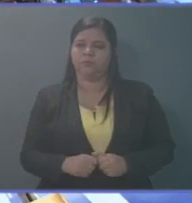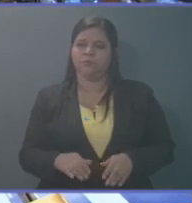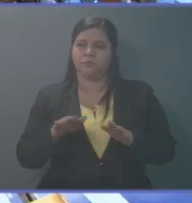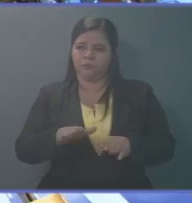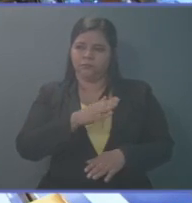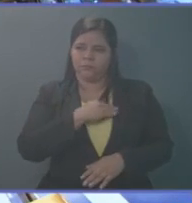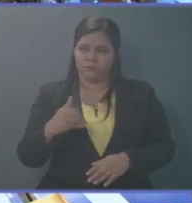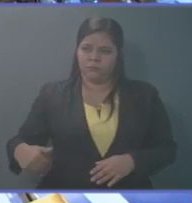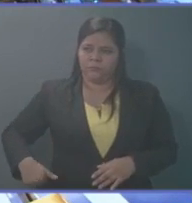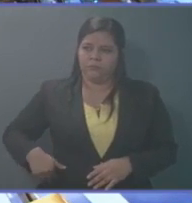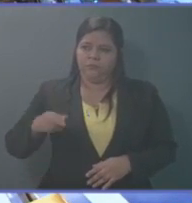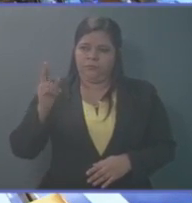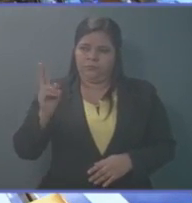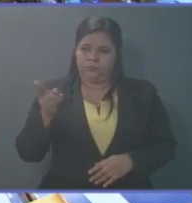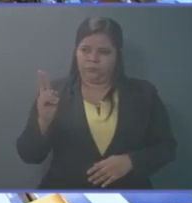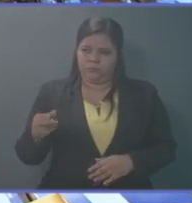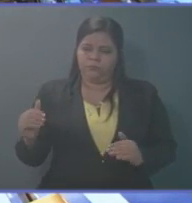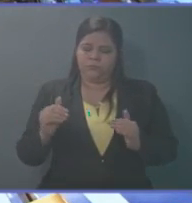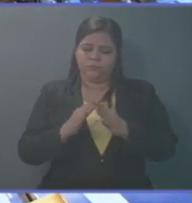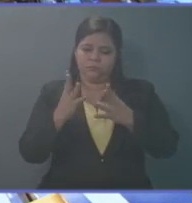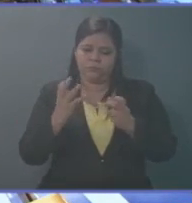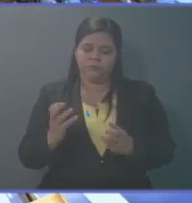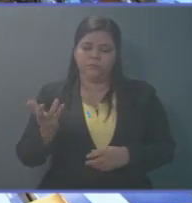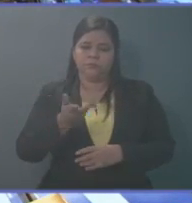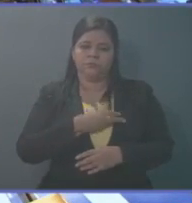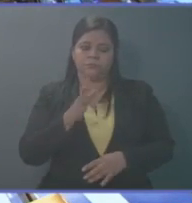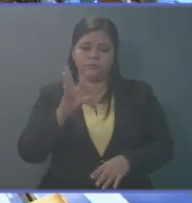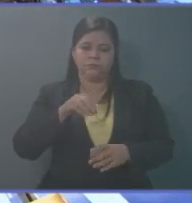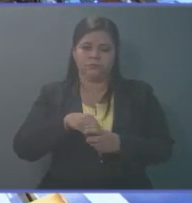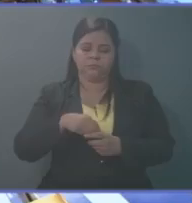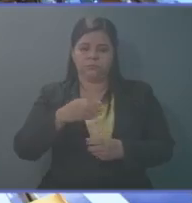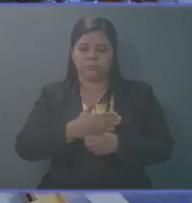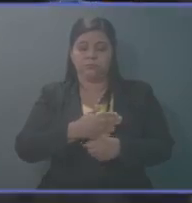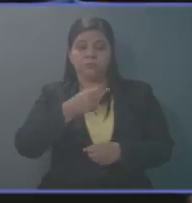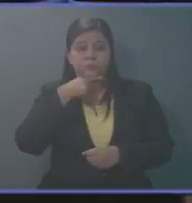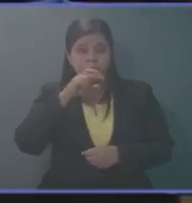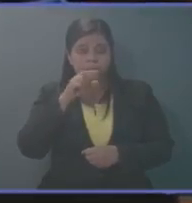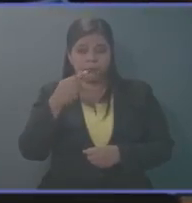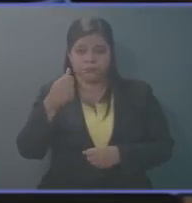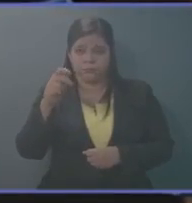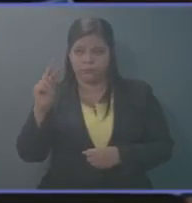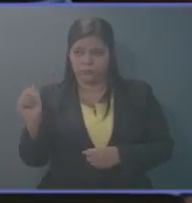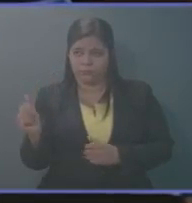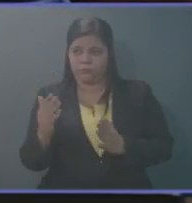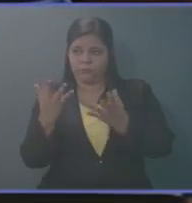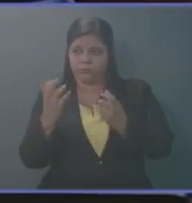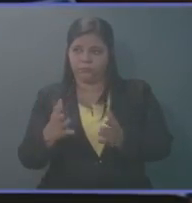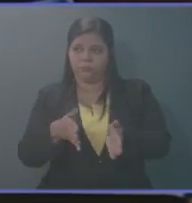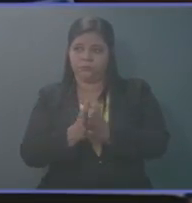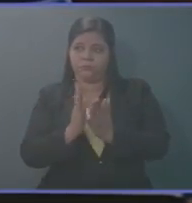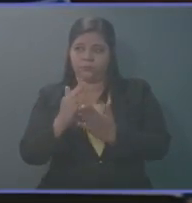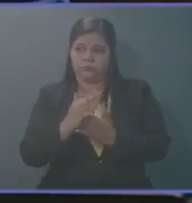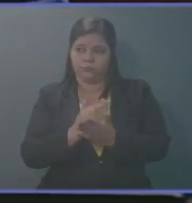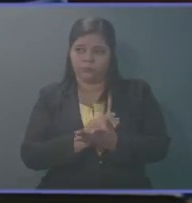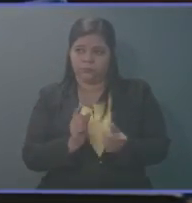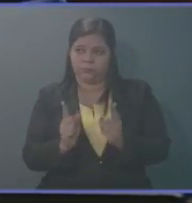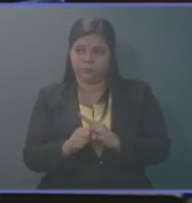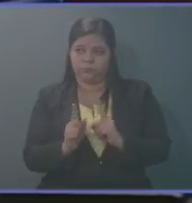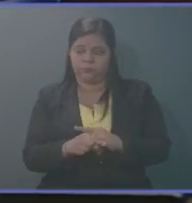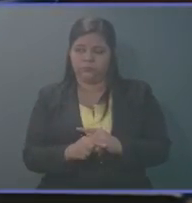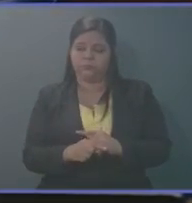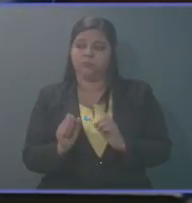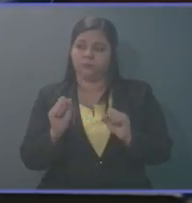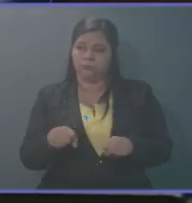Gracias, presidente. En el mismo sentido, para que incorpore el grupo parlamentario de Gana y también para pedirle modificación de agenda para